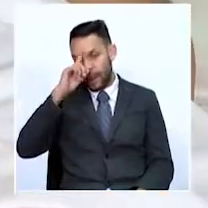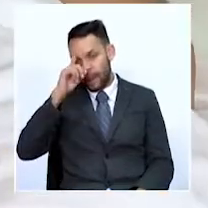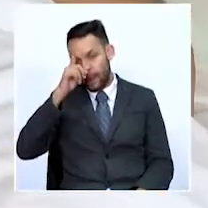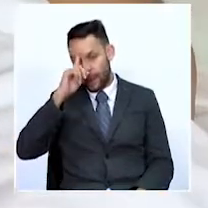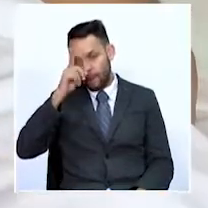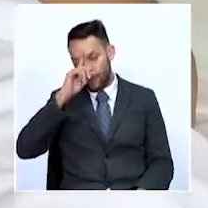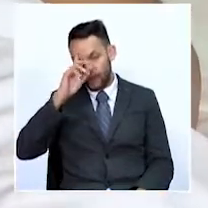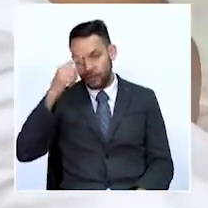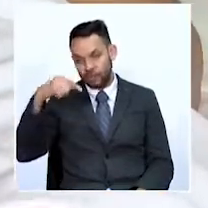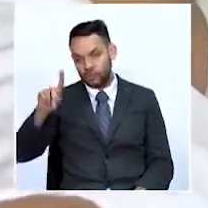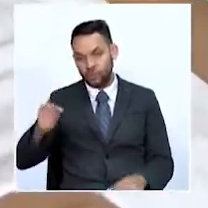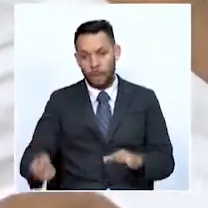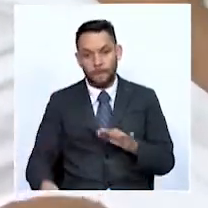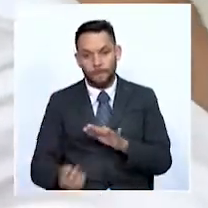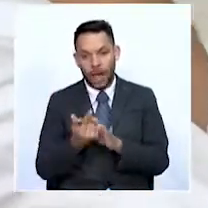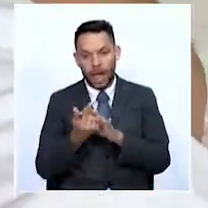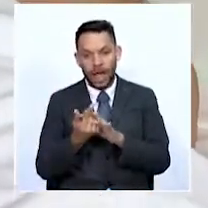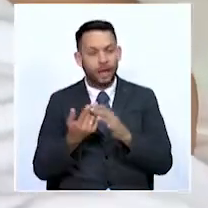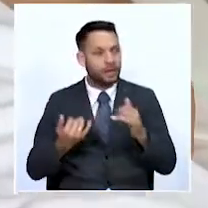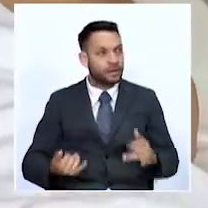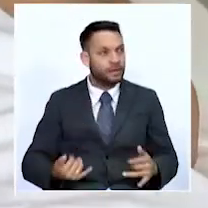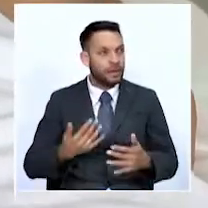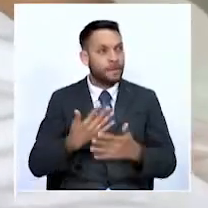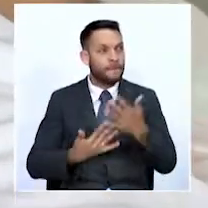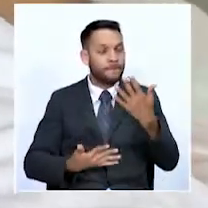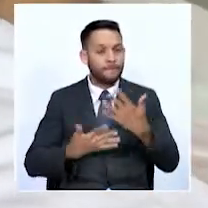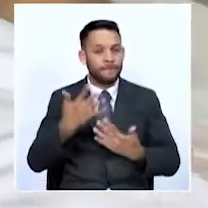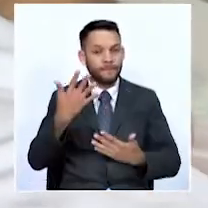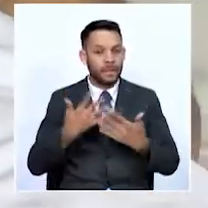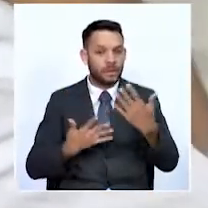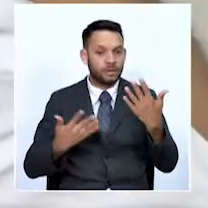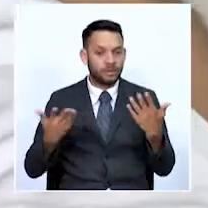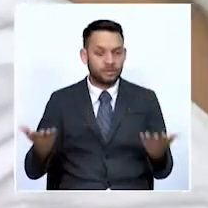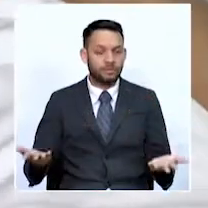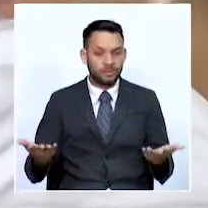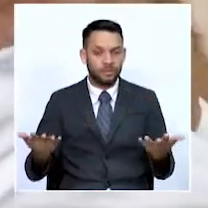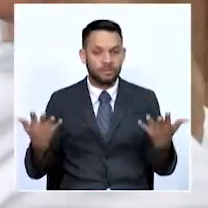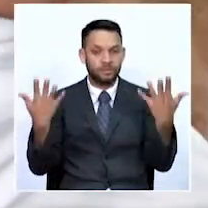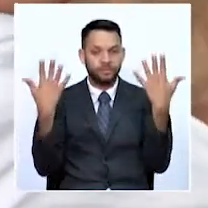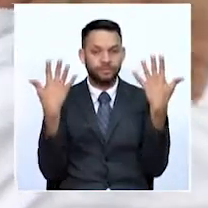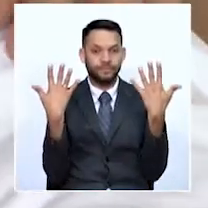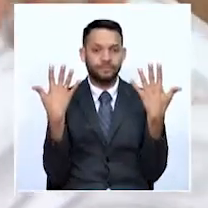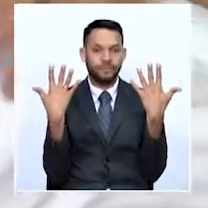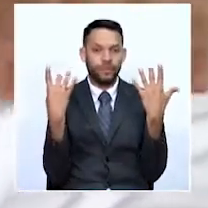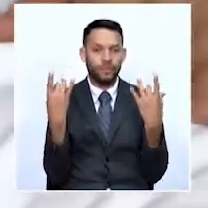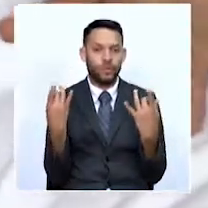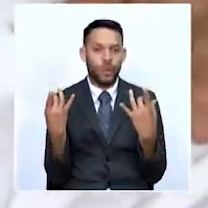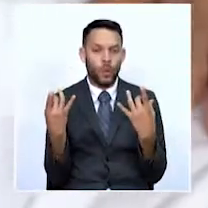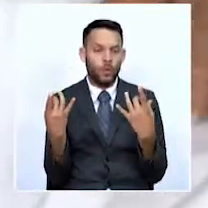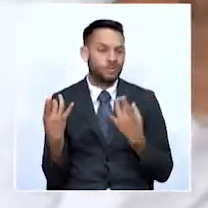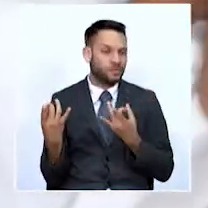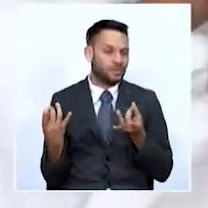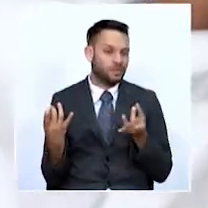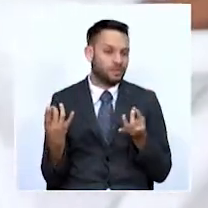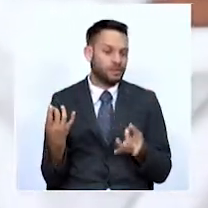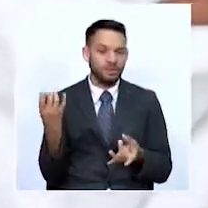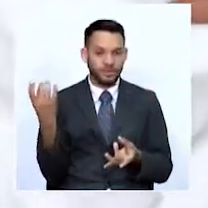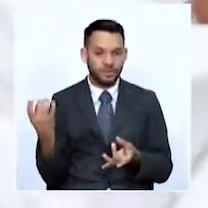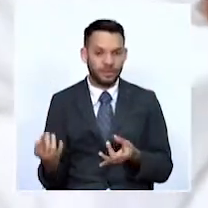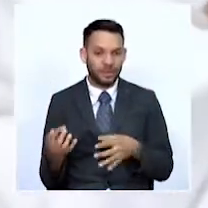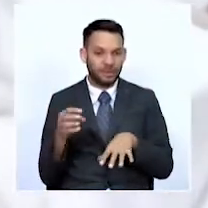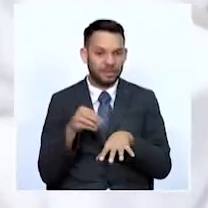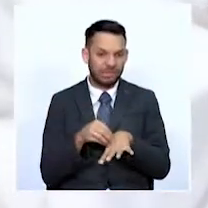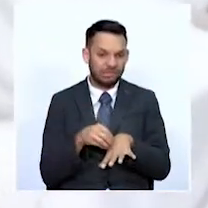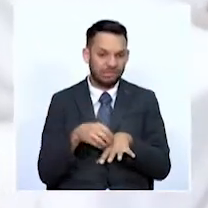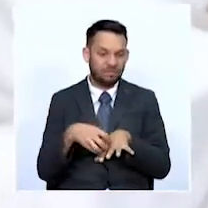Ahora, vamos a ver sus manitos. Ella tiene dolor en sus manos. Y en los sitios de la